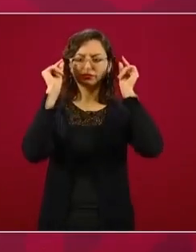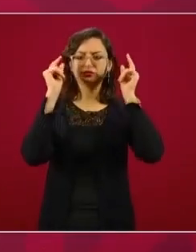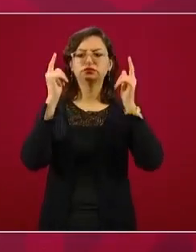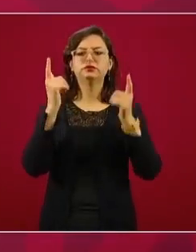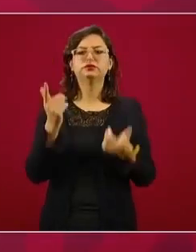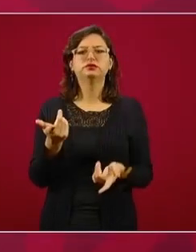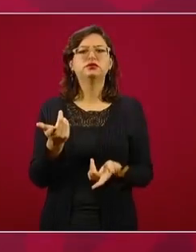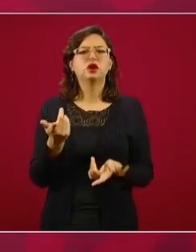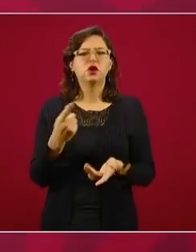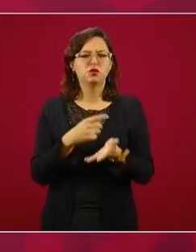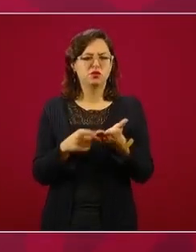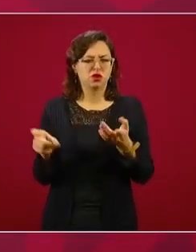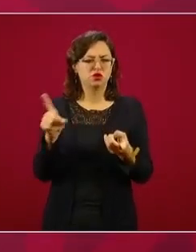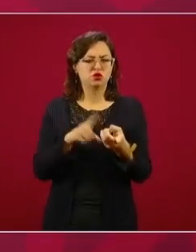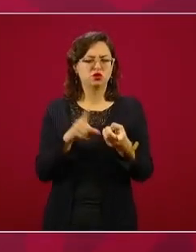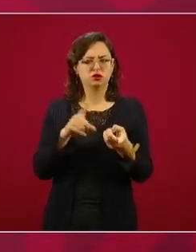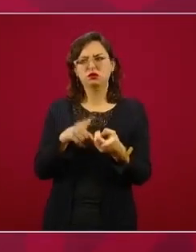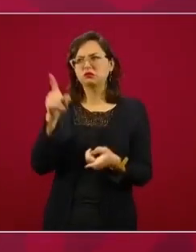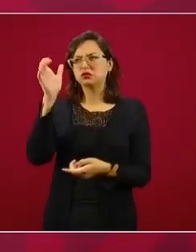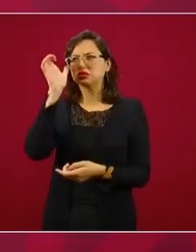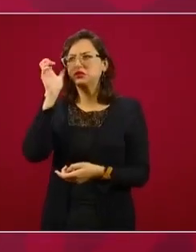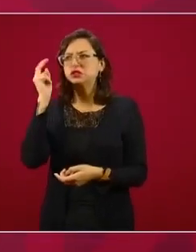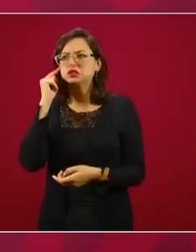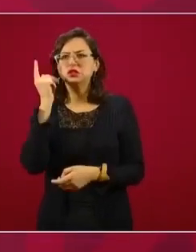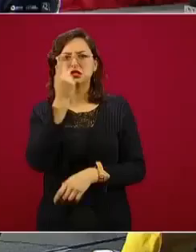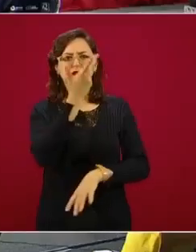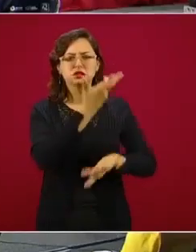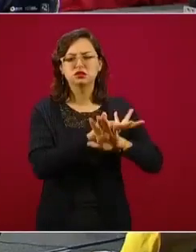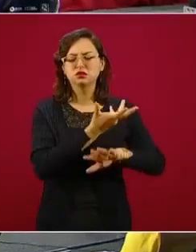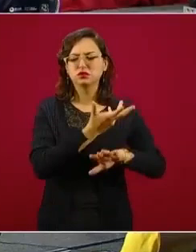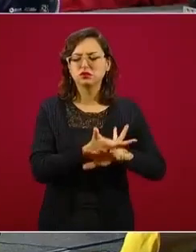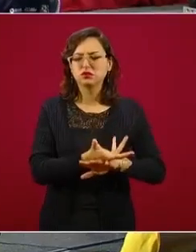de China, de Estados Unidos,